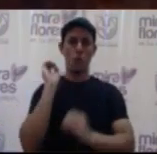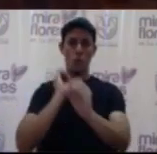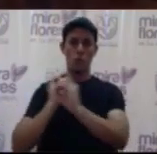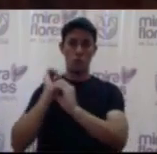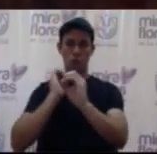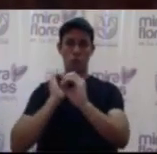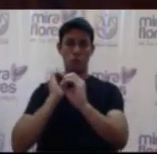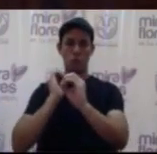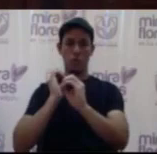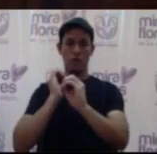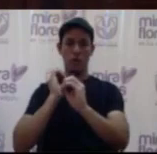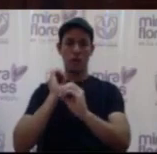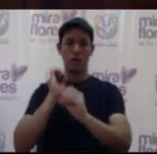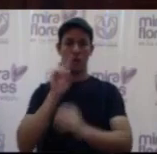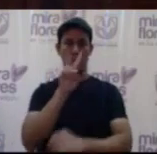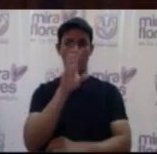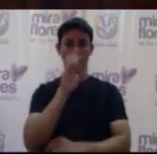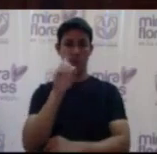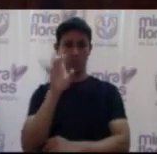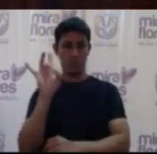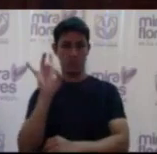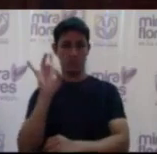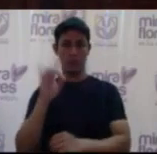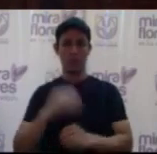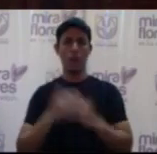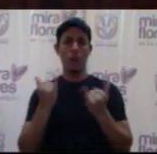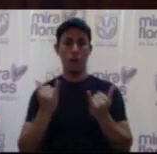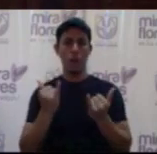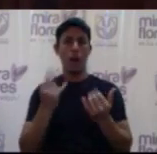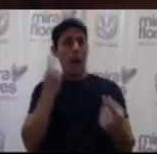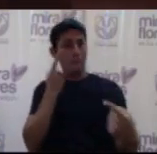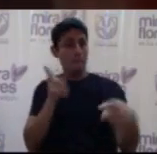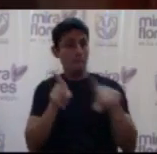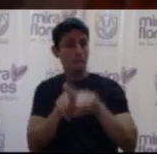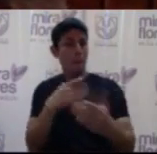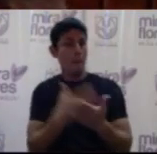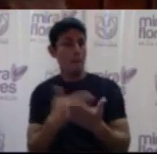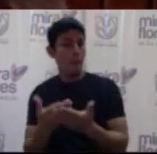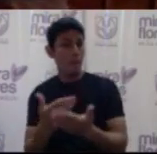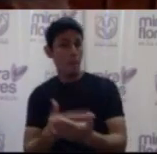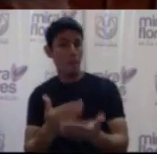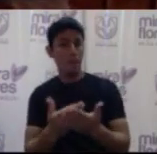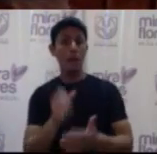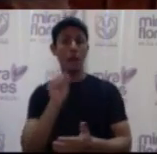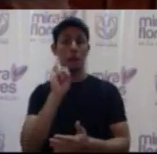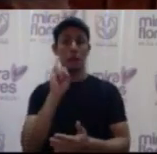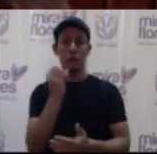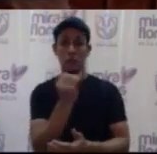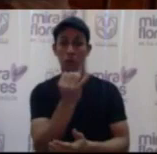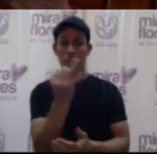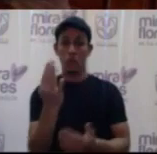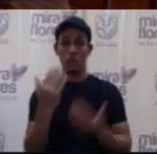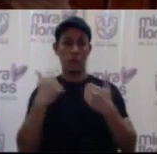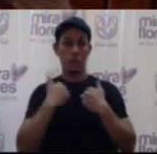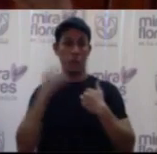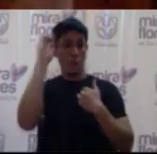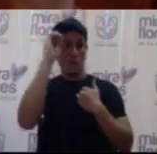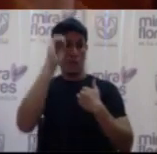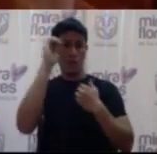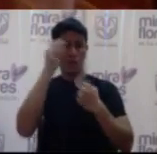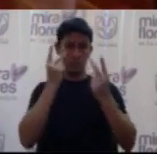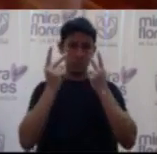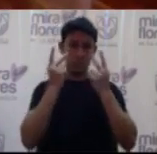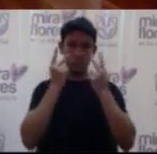que vamos a someter a su aprobación. Aquellos que tengan alguna observación, este es el momento de hacer la observación, si lo